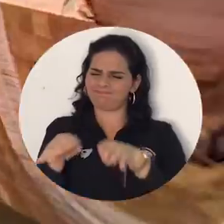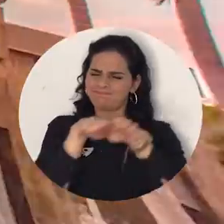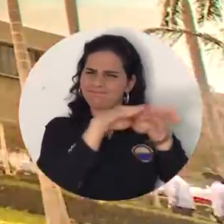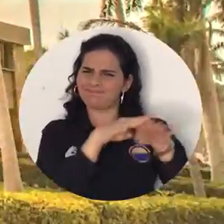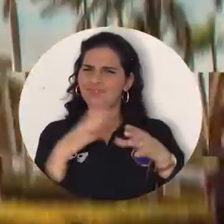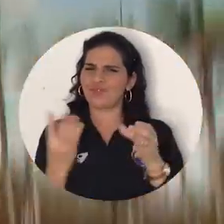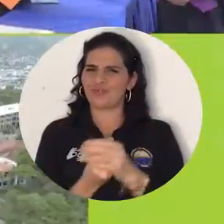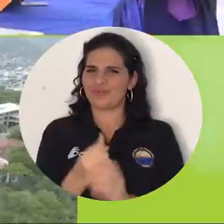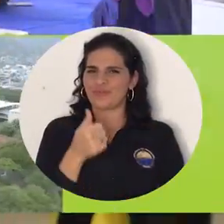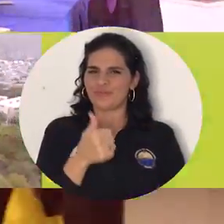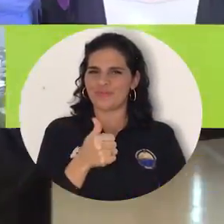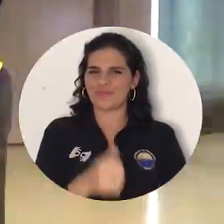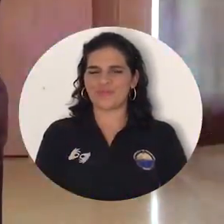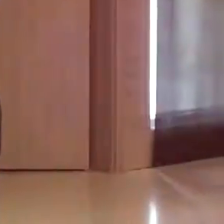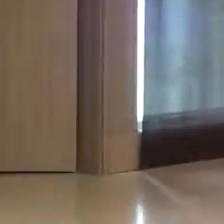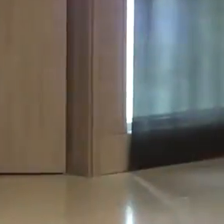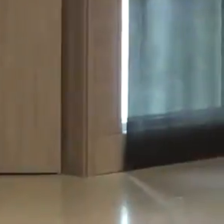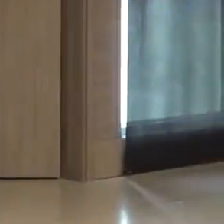equidad.